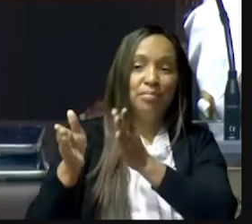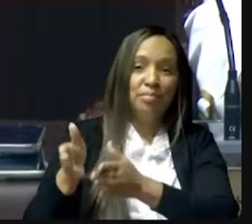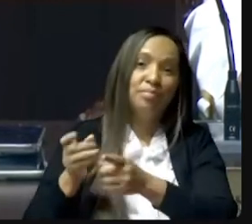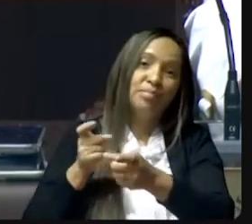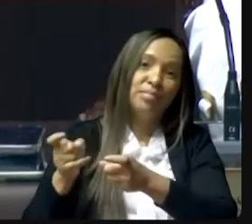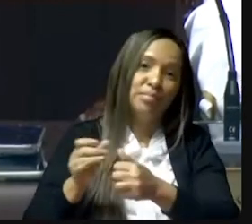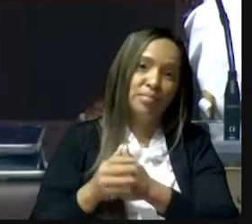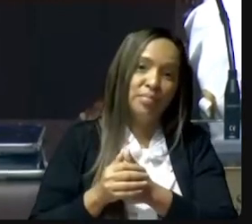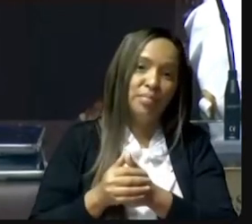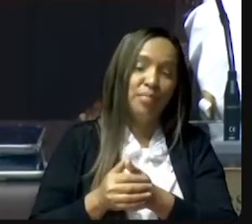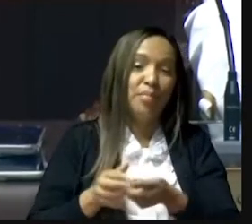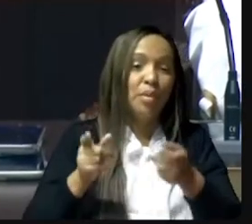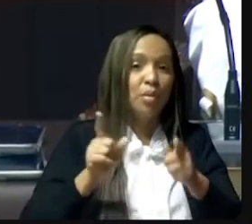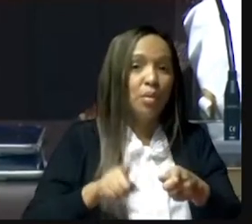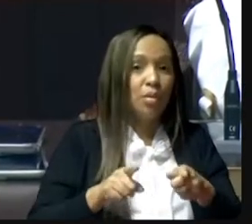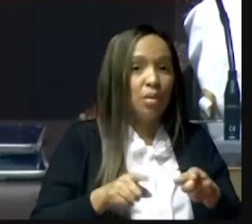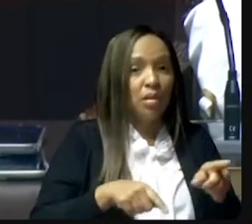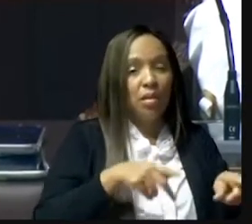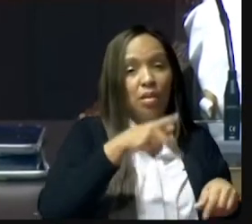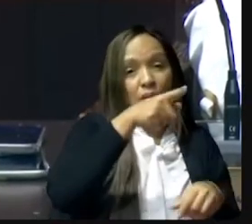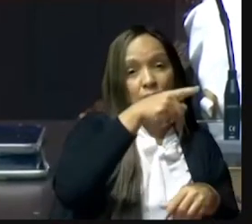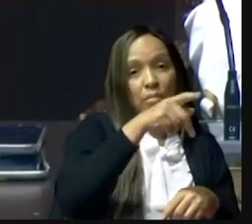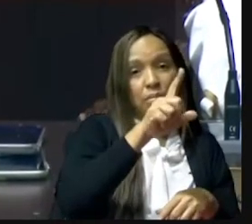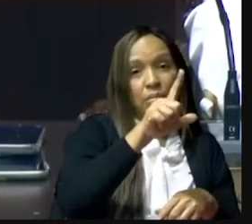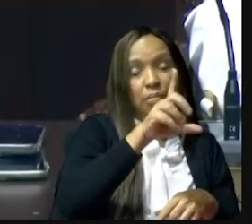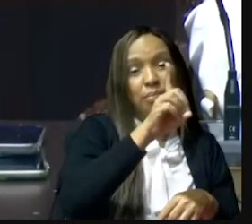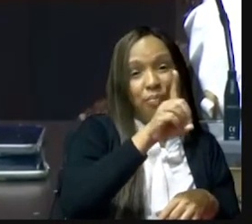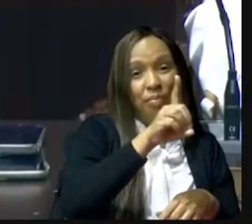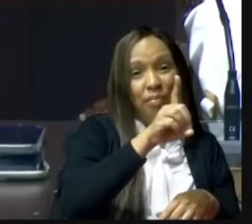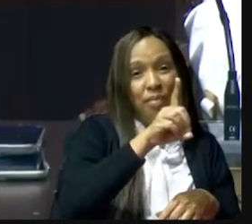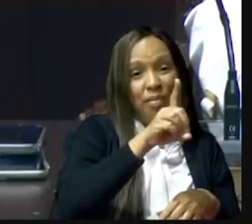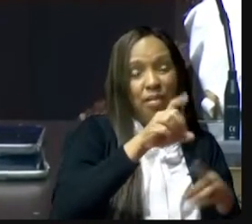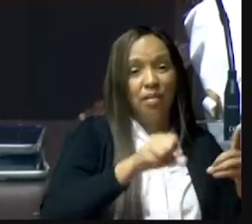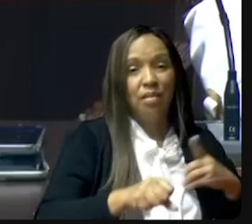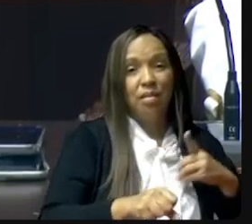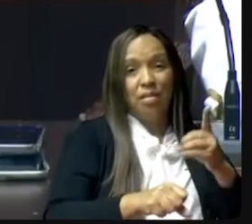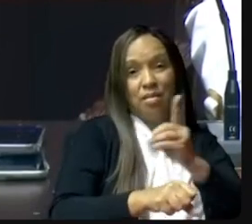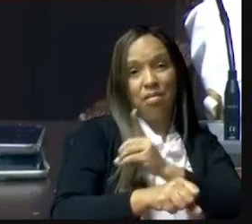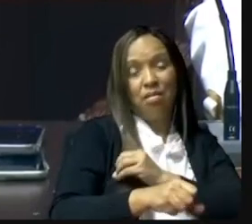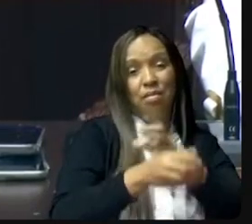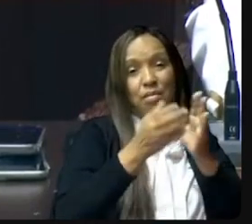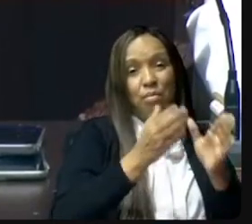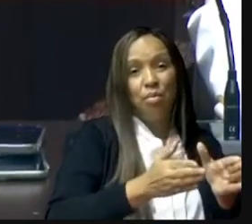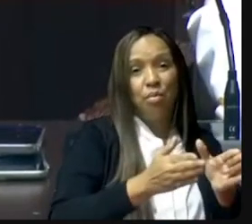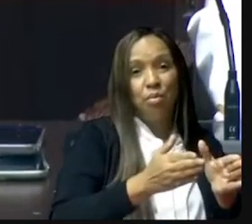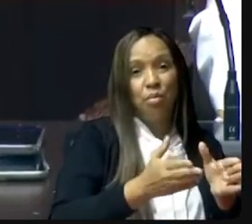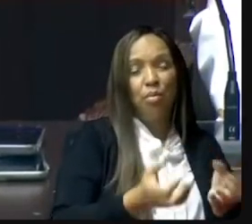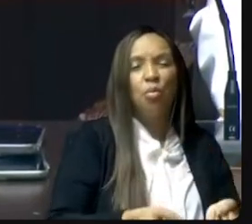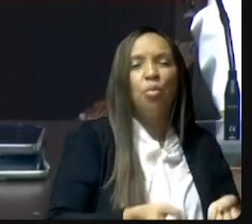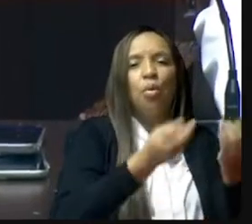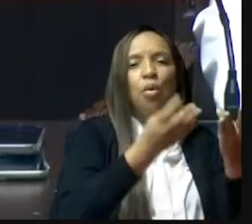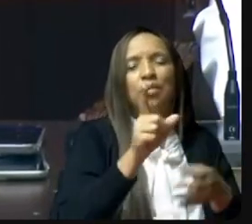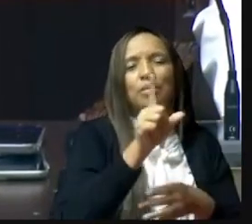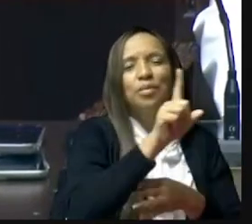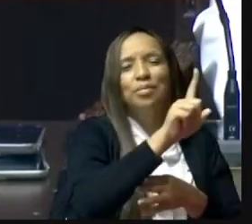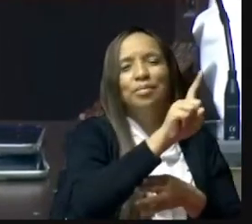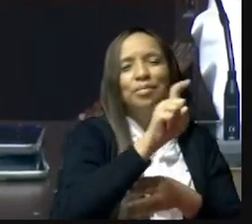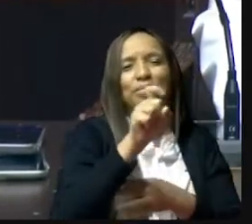momento tenía si no me equivoco 127 diputados de 190 O sea que